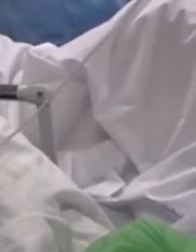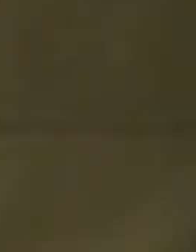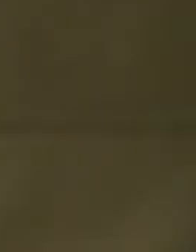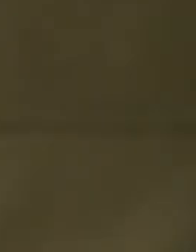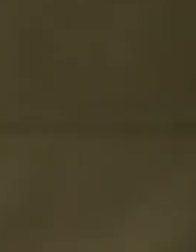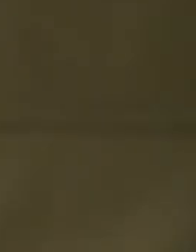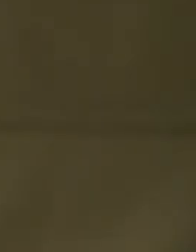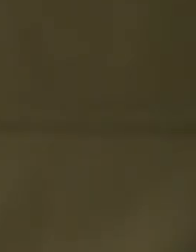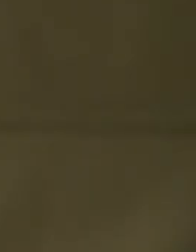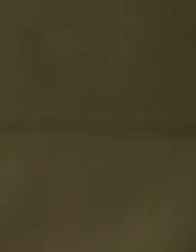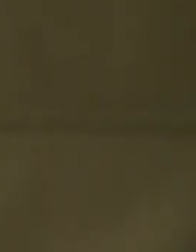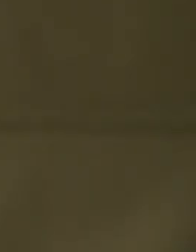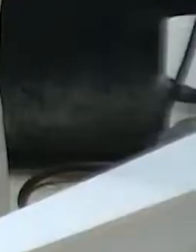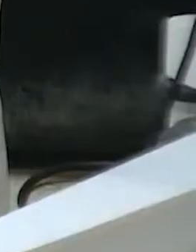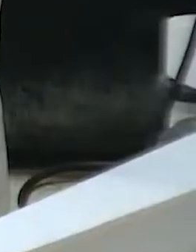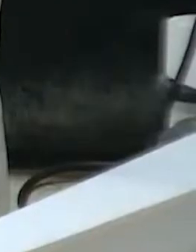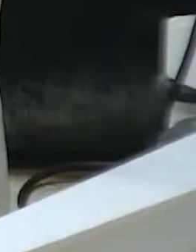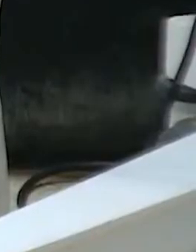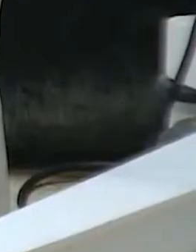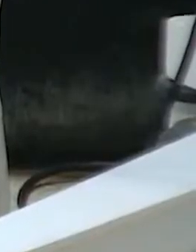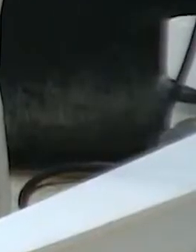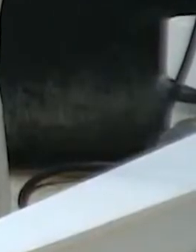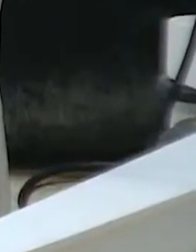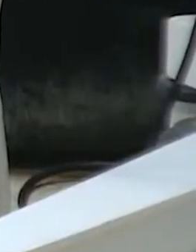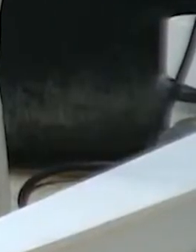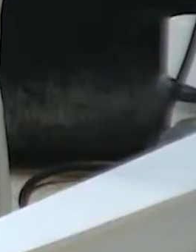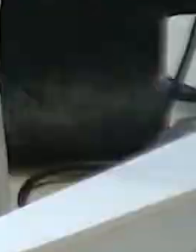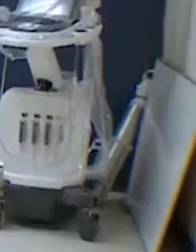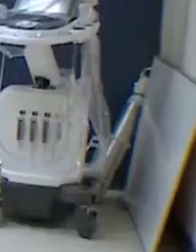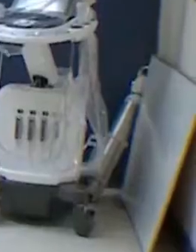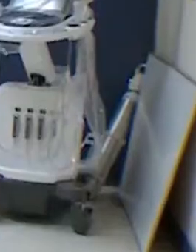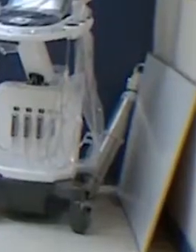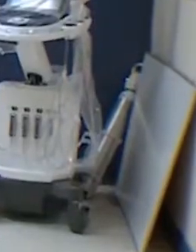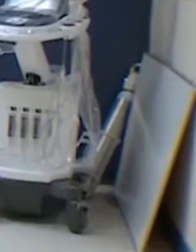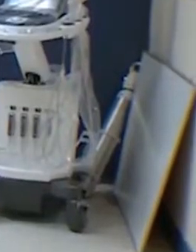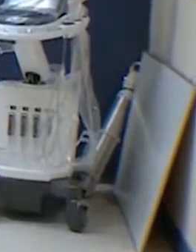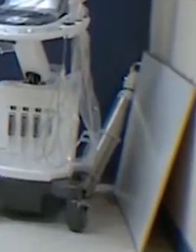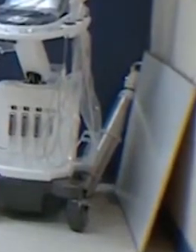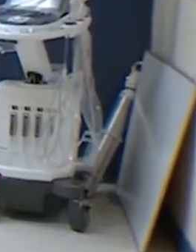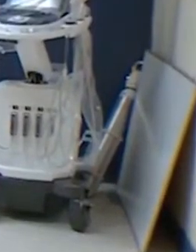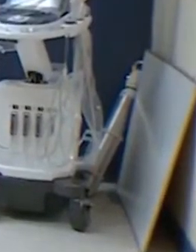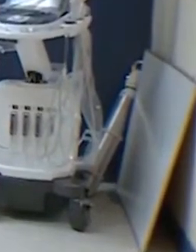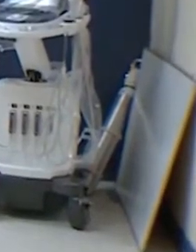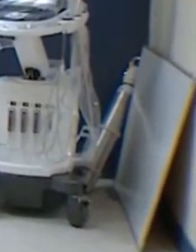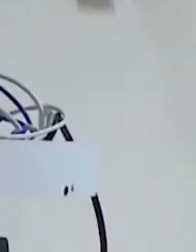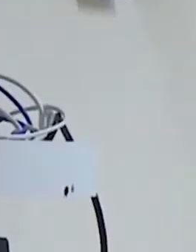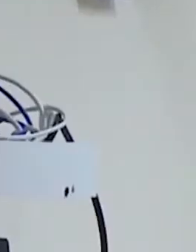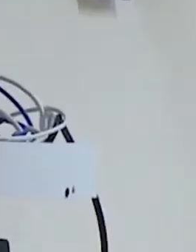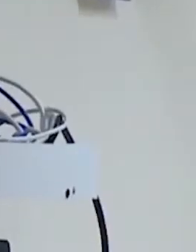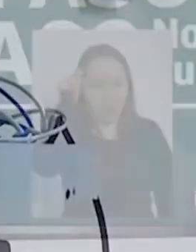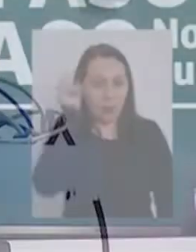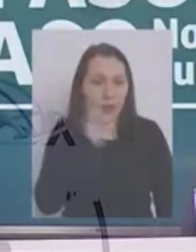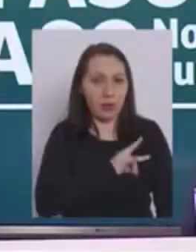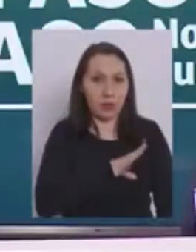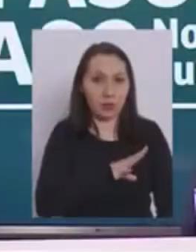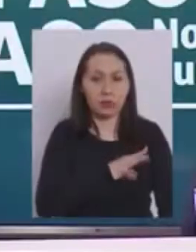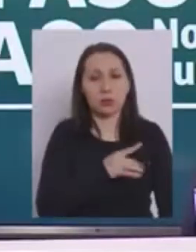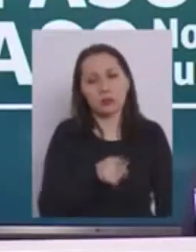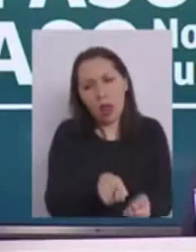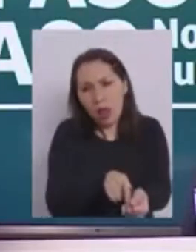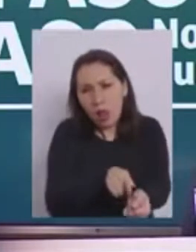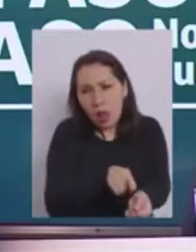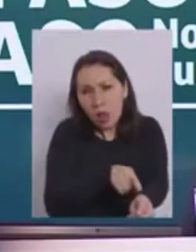yo me reuní con perdón me reuní con la federación nacional de enfermera y enfermero de